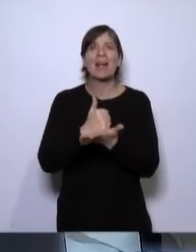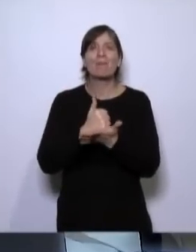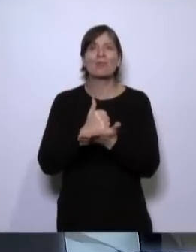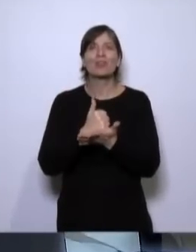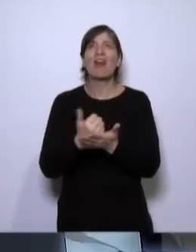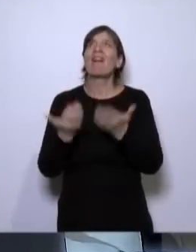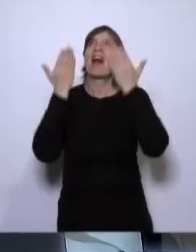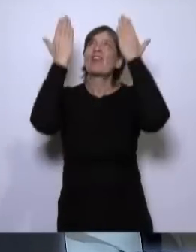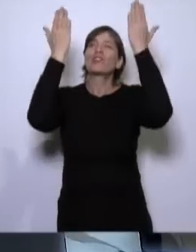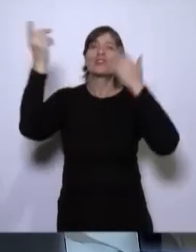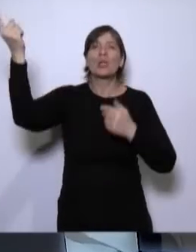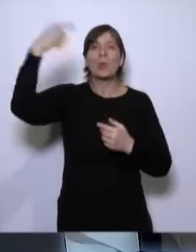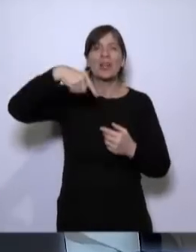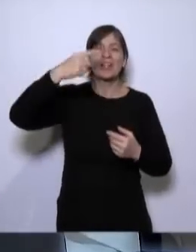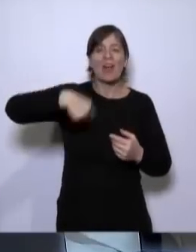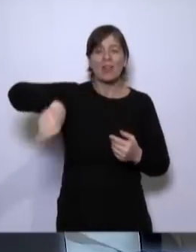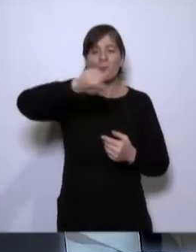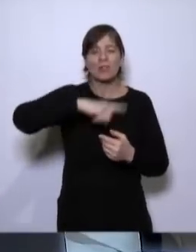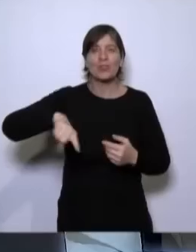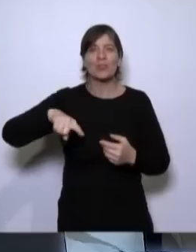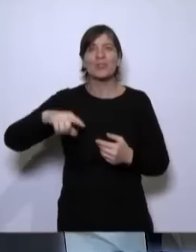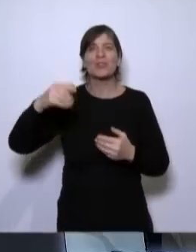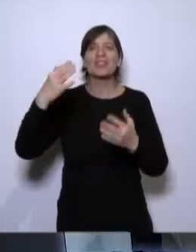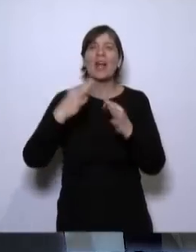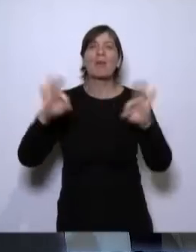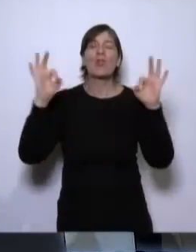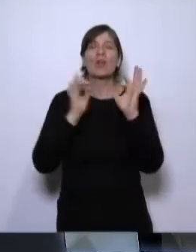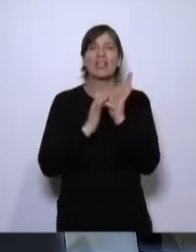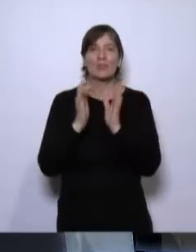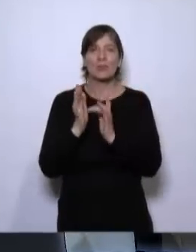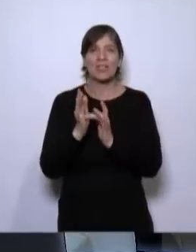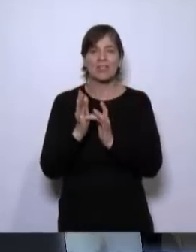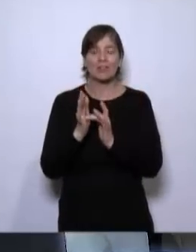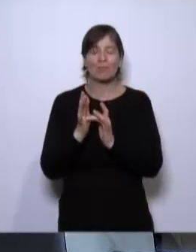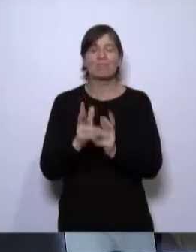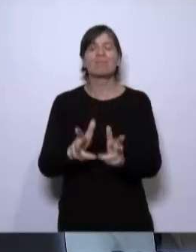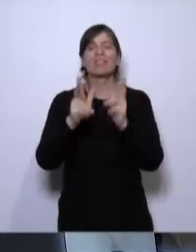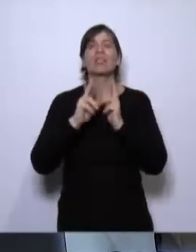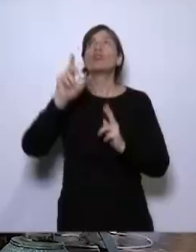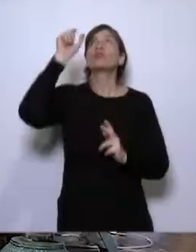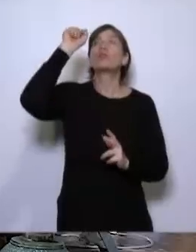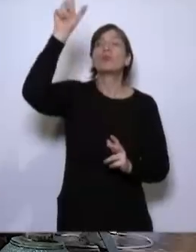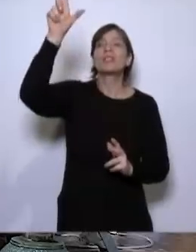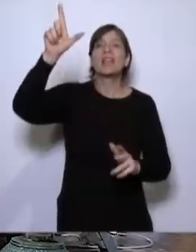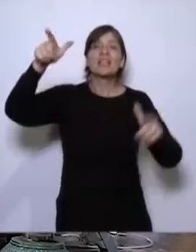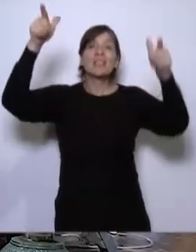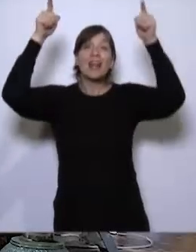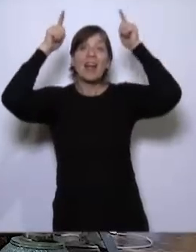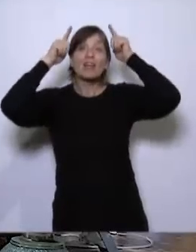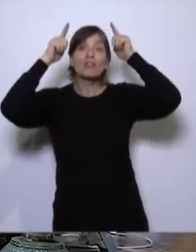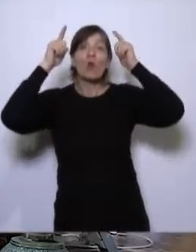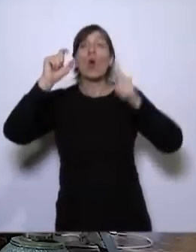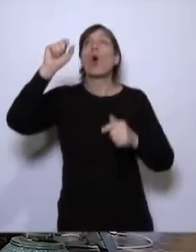Mientras esperamos la gloriosa venida de nuestro Salvador, Jesucristo. Tuyo es